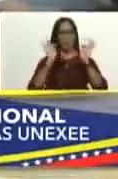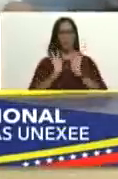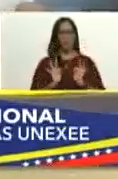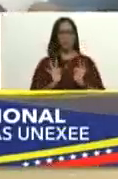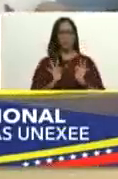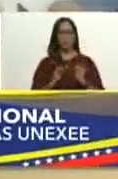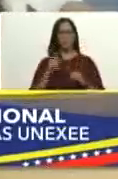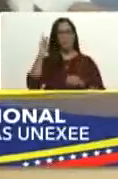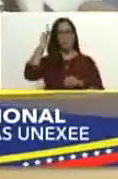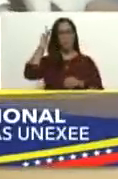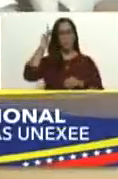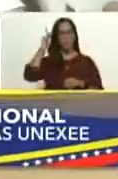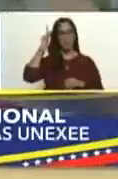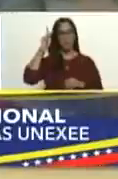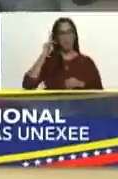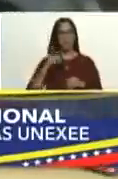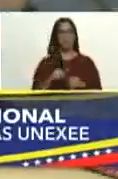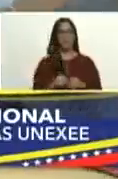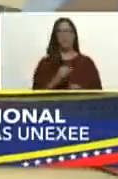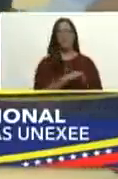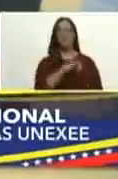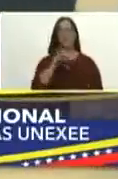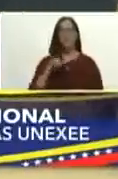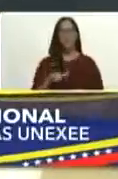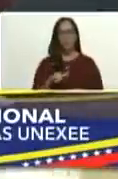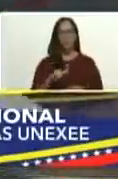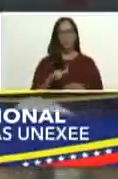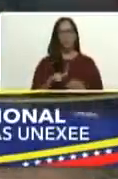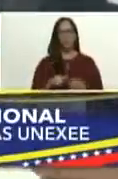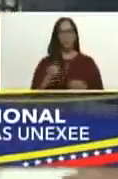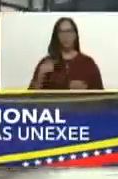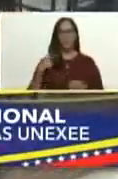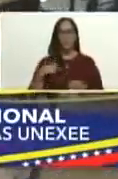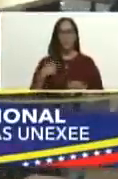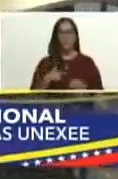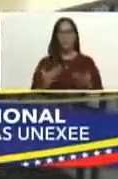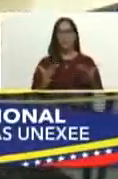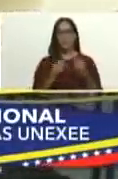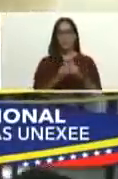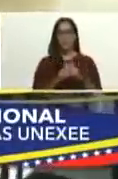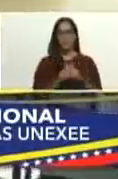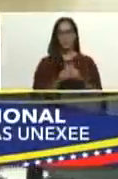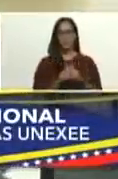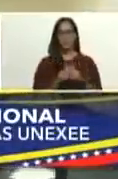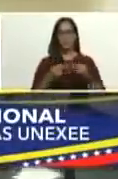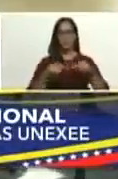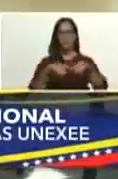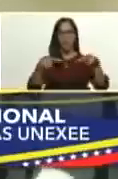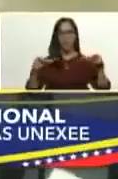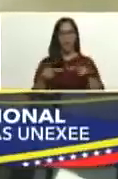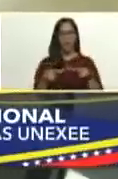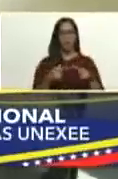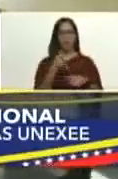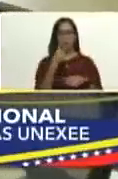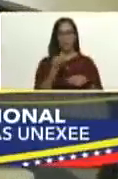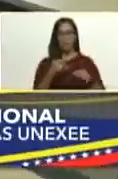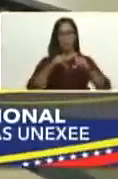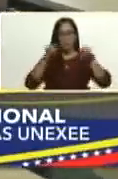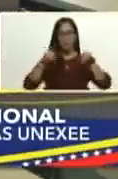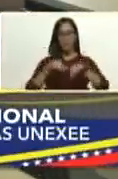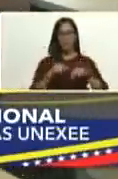de docentes. Igualmente cuenta con áreas de piscina, 6 canchas